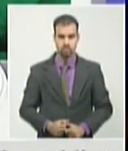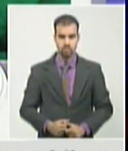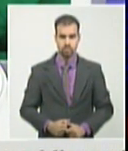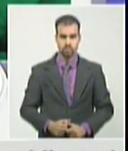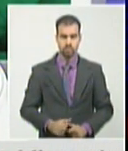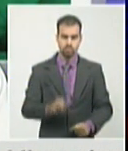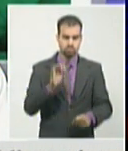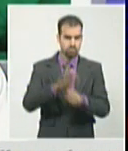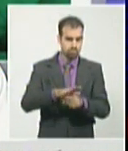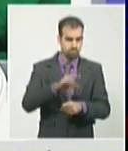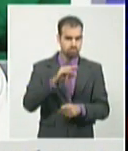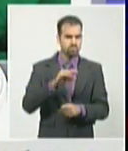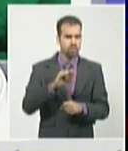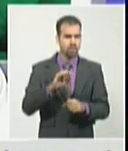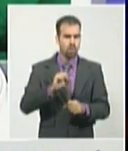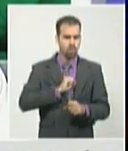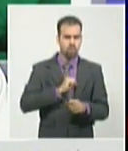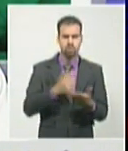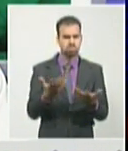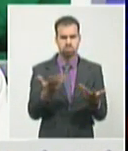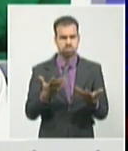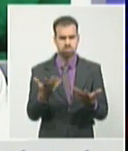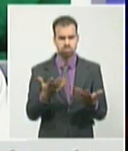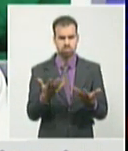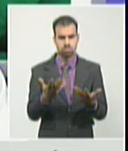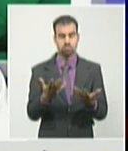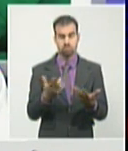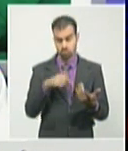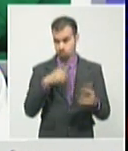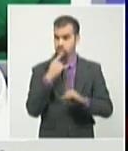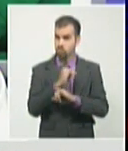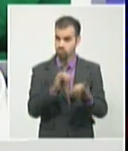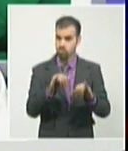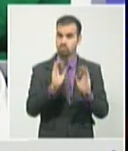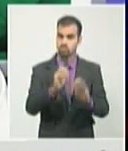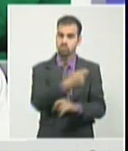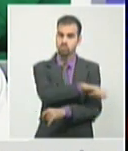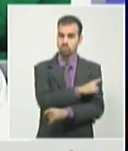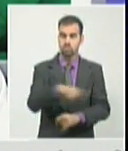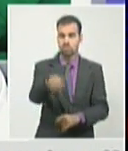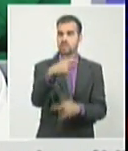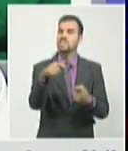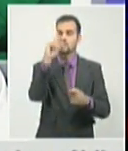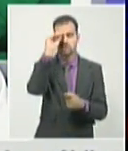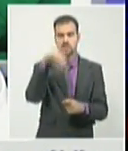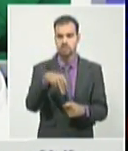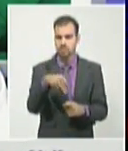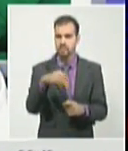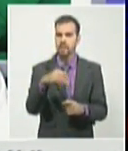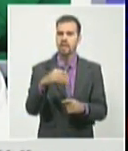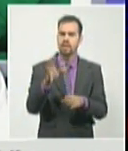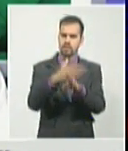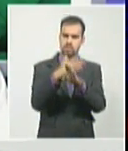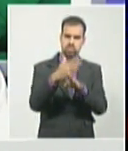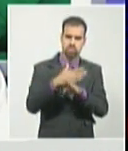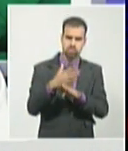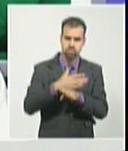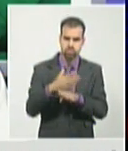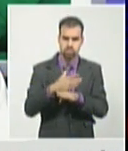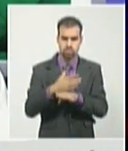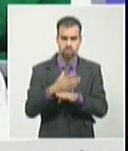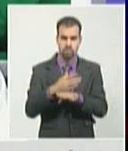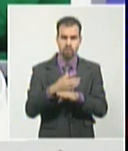y lo digo para para que también la población sepa la variedad de síntomas que da esta enfermedad